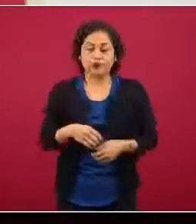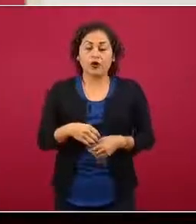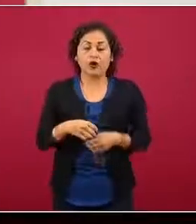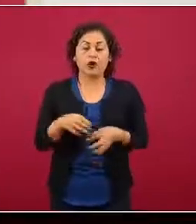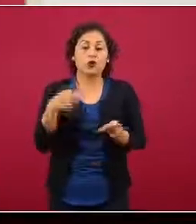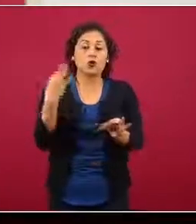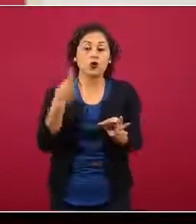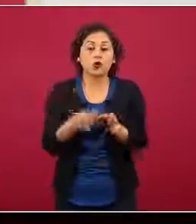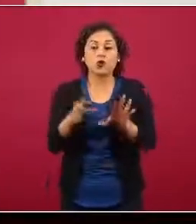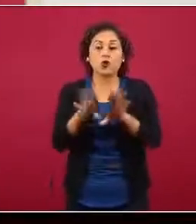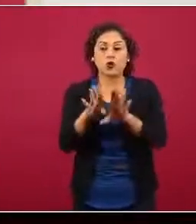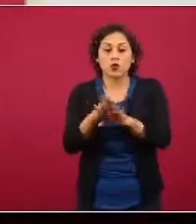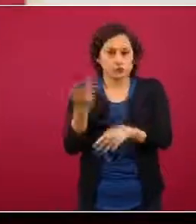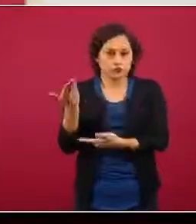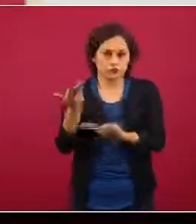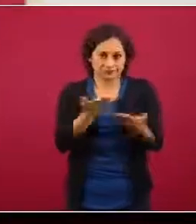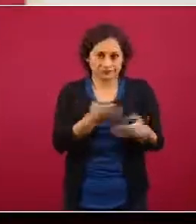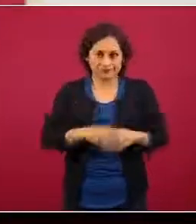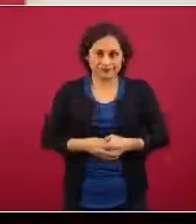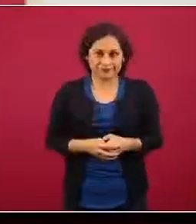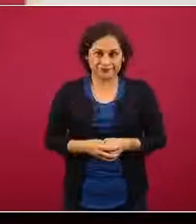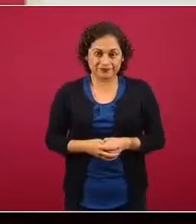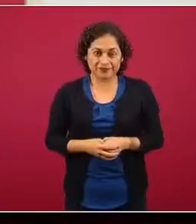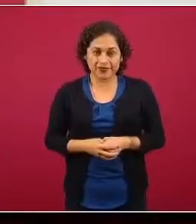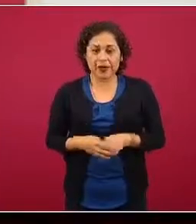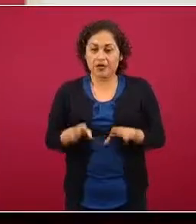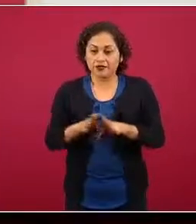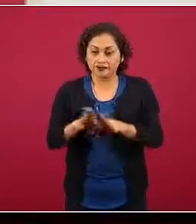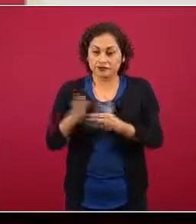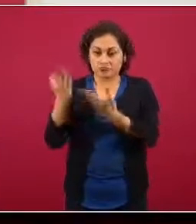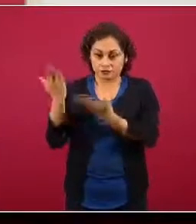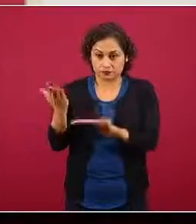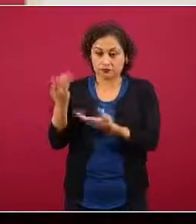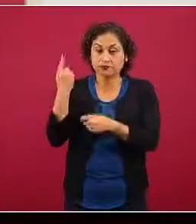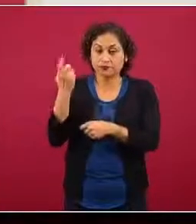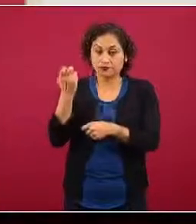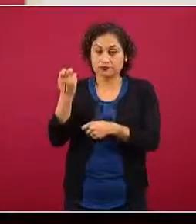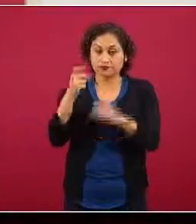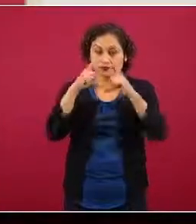utilizarlo así, cubriendo nariz y boca.